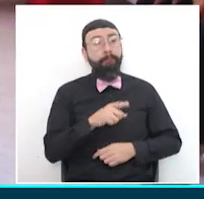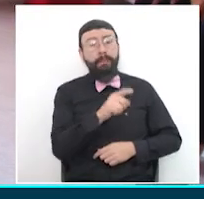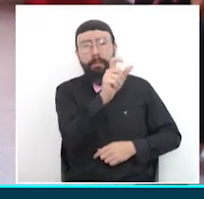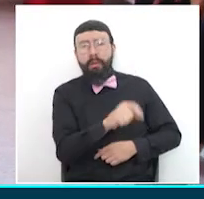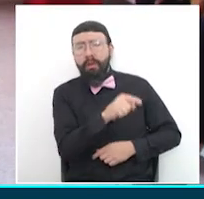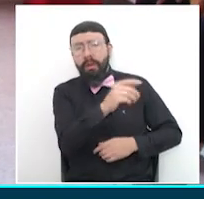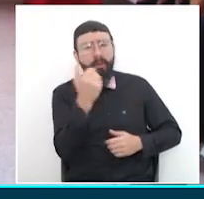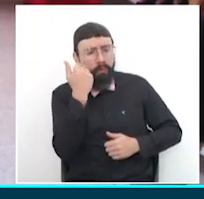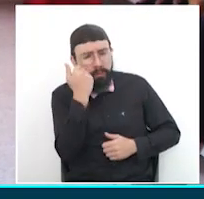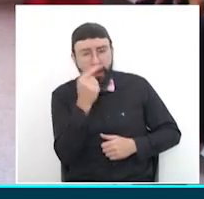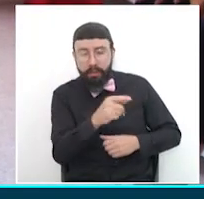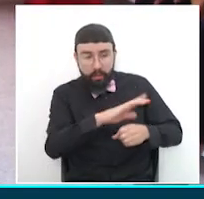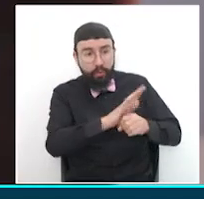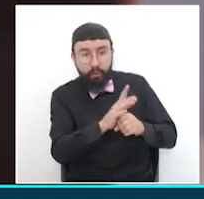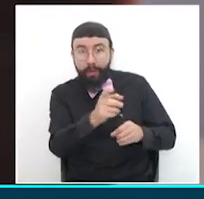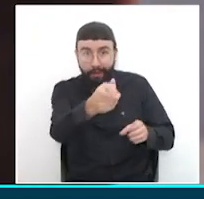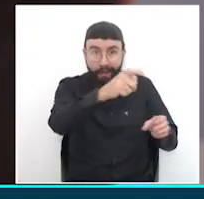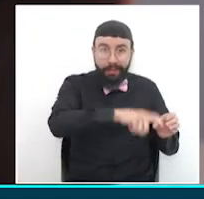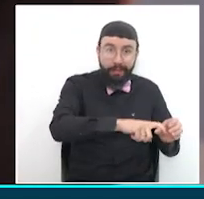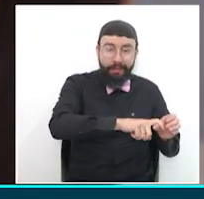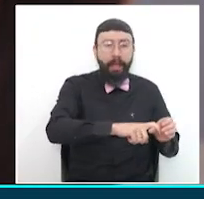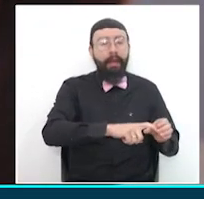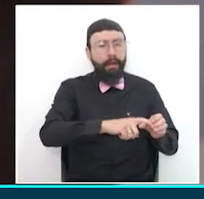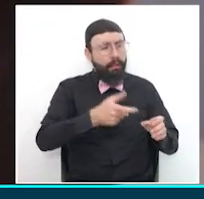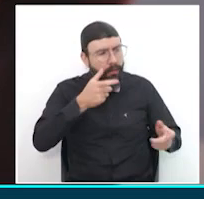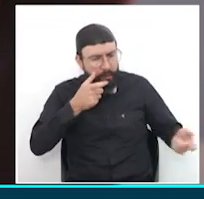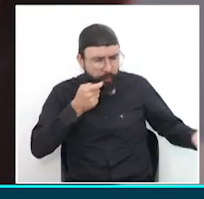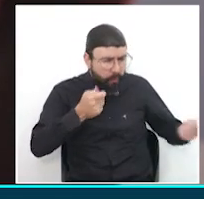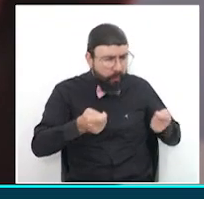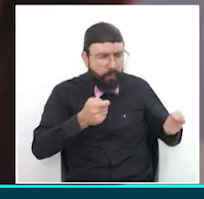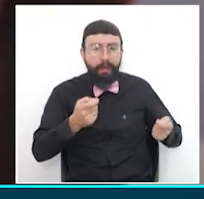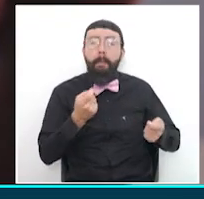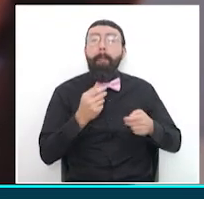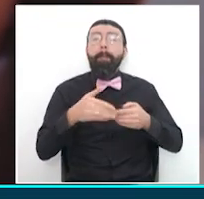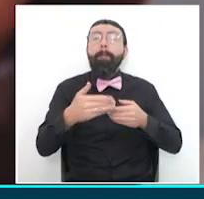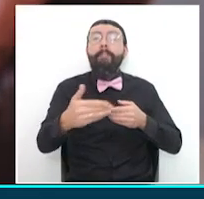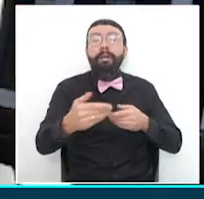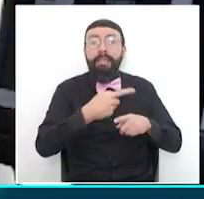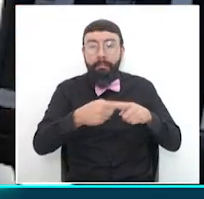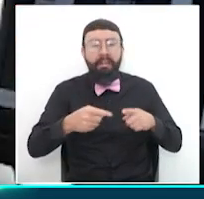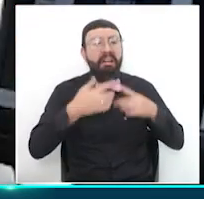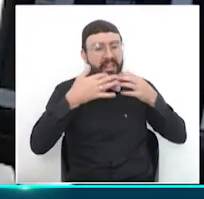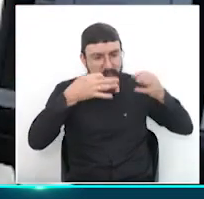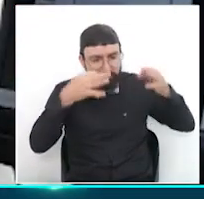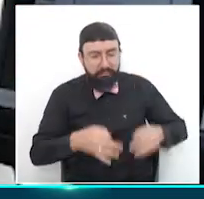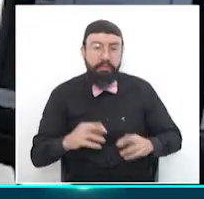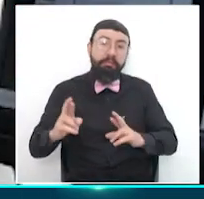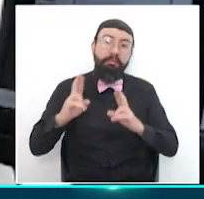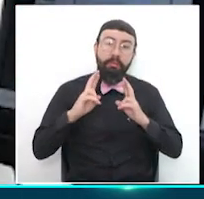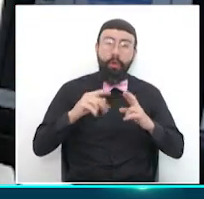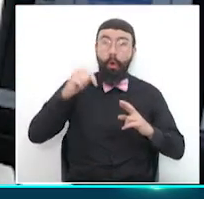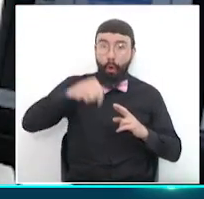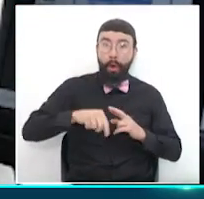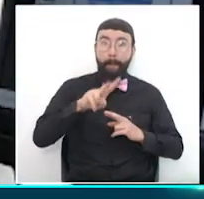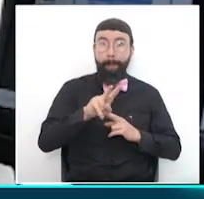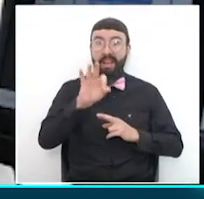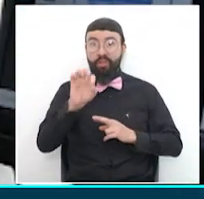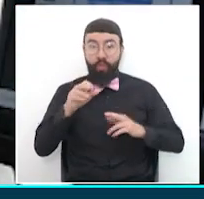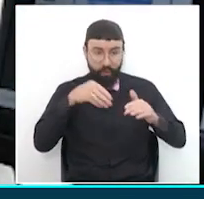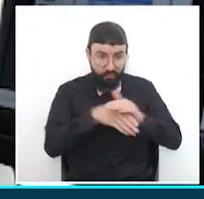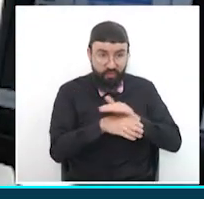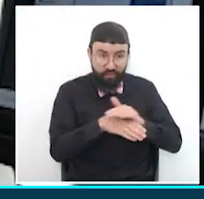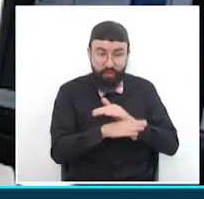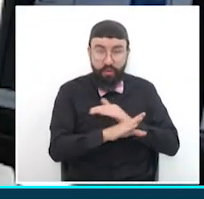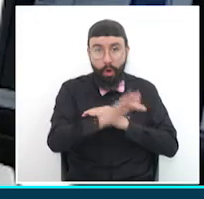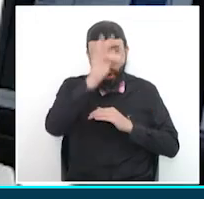enfermedades relacionadas con el coronavirus que estarían siendo confirmadas en las próximas semanas. Pero tener 28 pacientes hoy hospitalizados en las unidades de